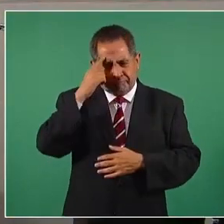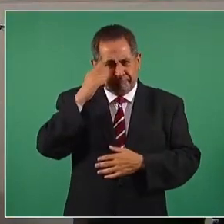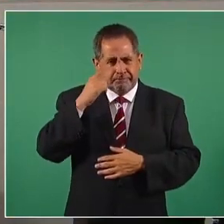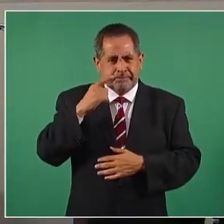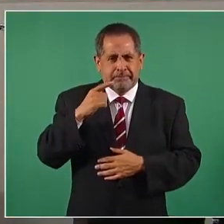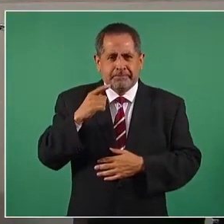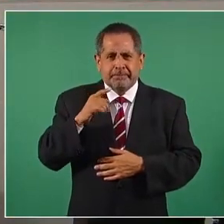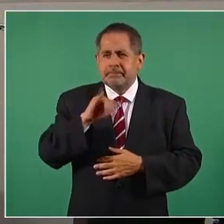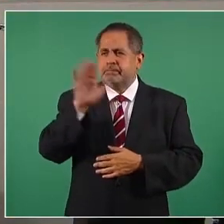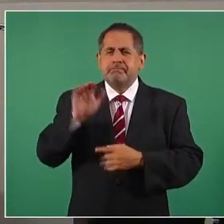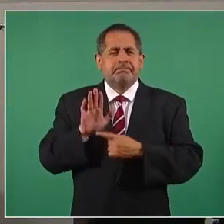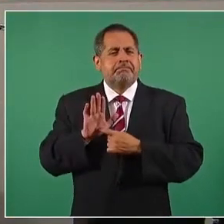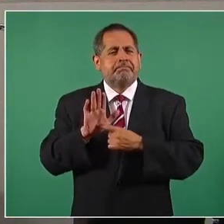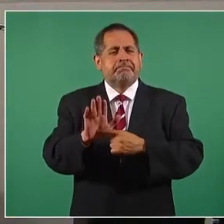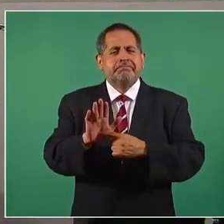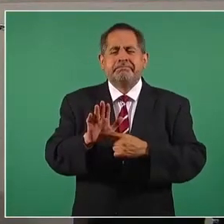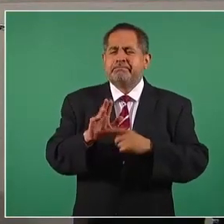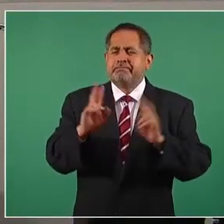íbamos a mostrar